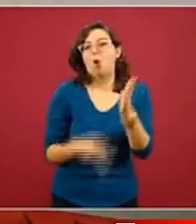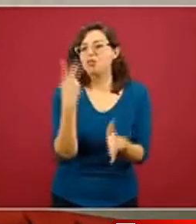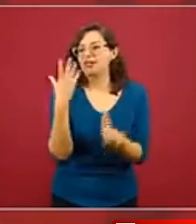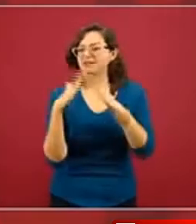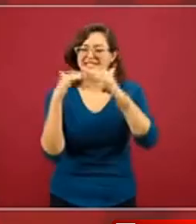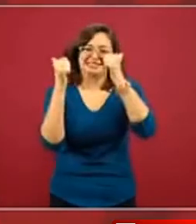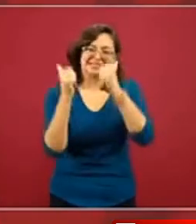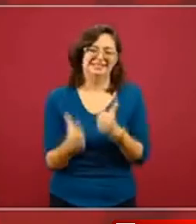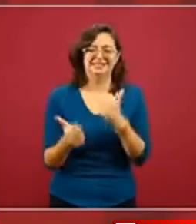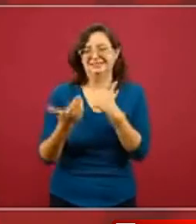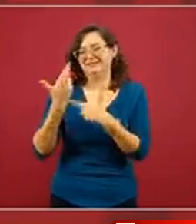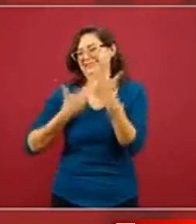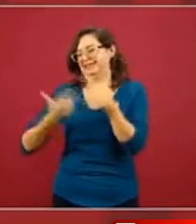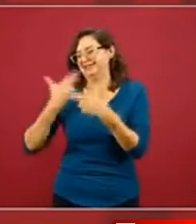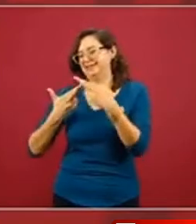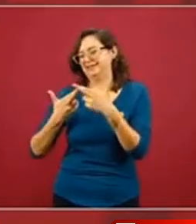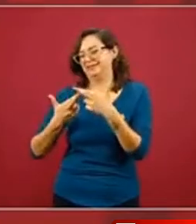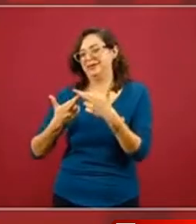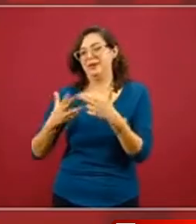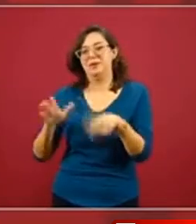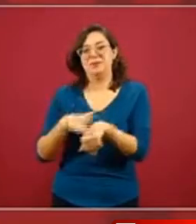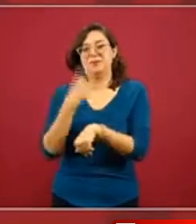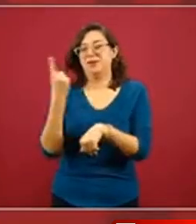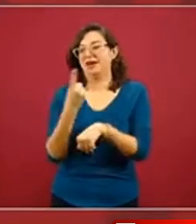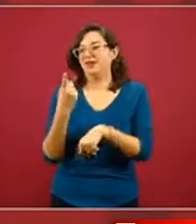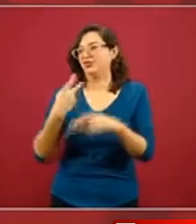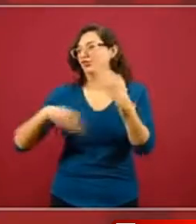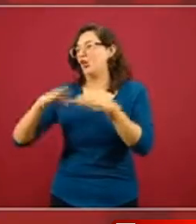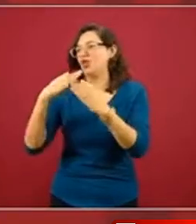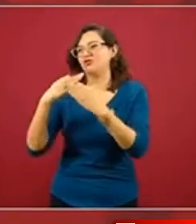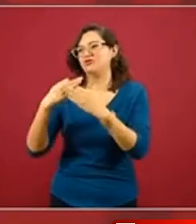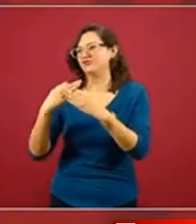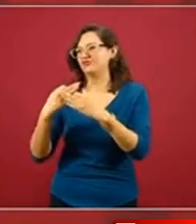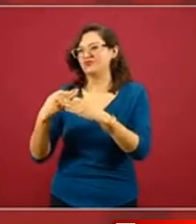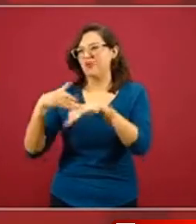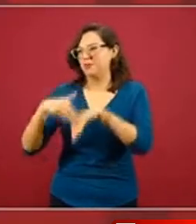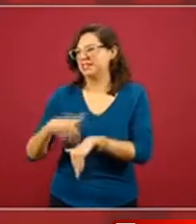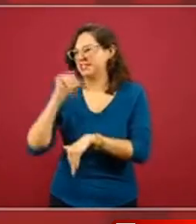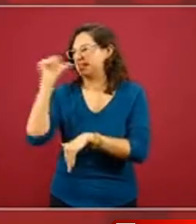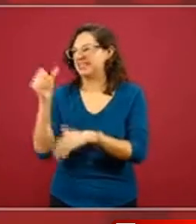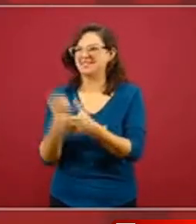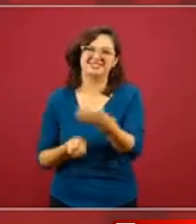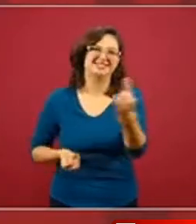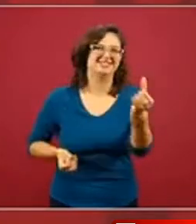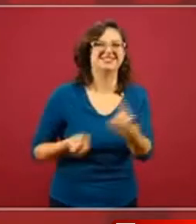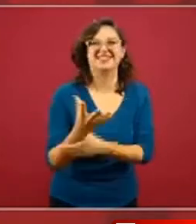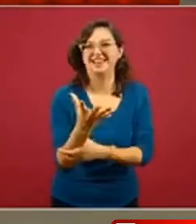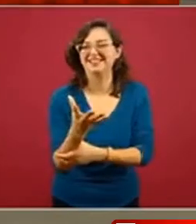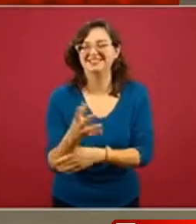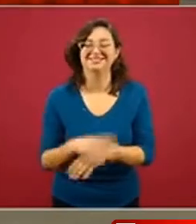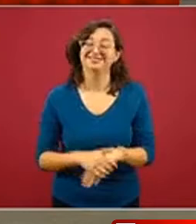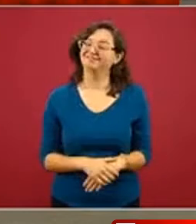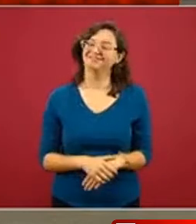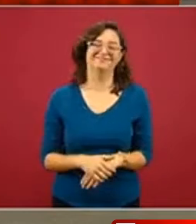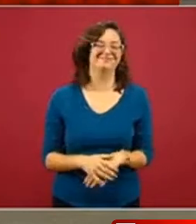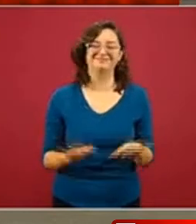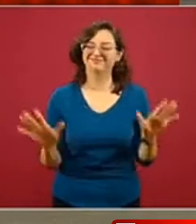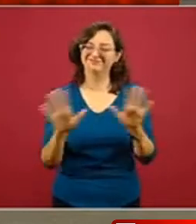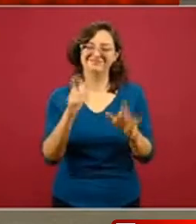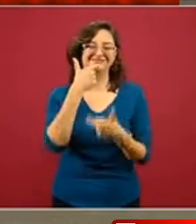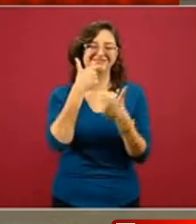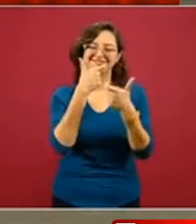que se reinicia la cuarentena porque todos habíamos salido al evacuar nuestros edificios. No es el caso, no es el